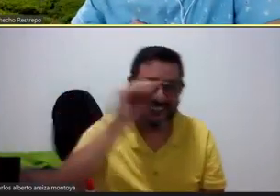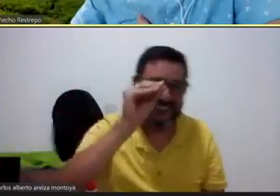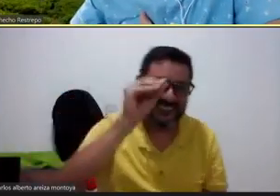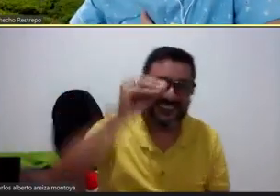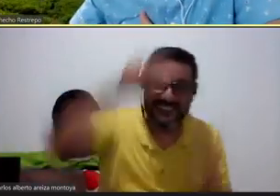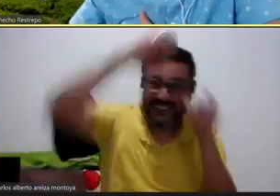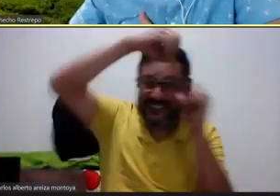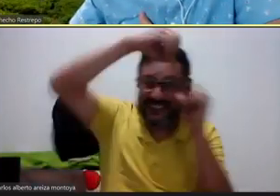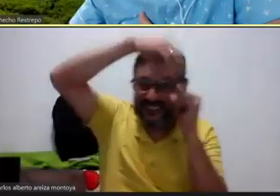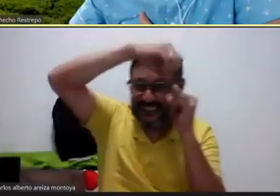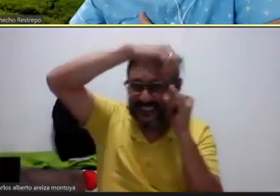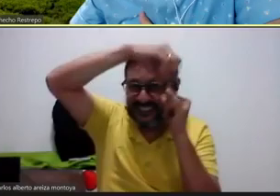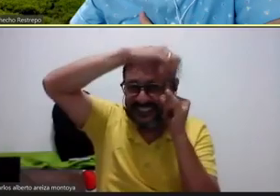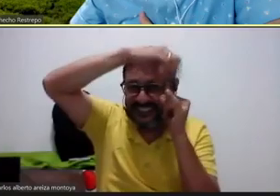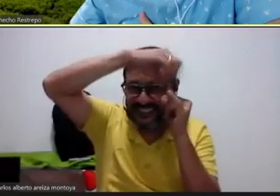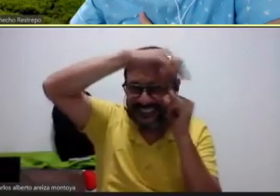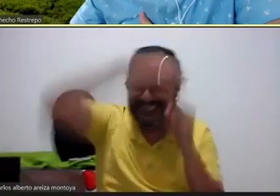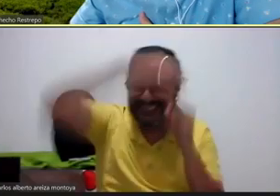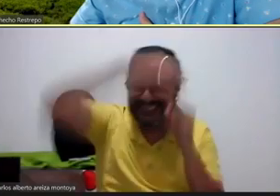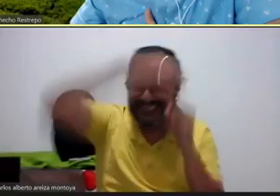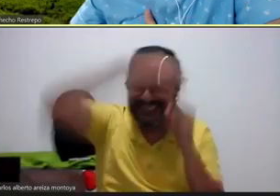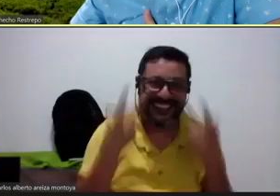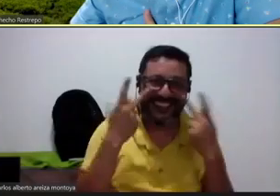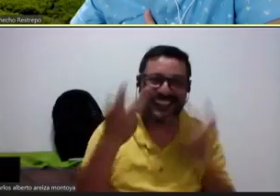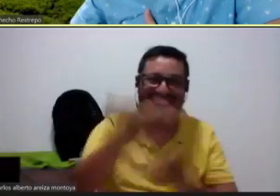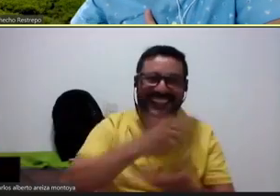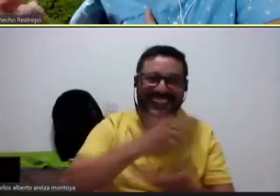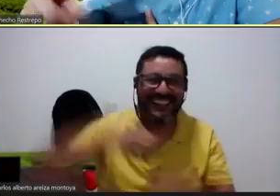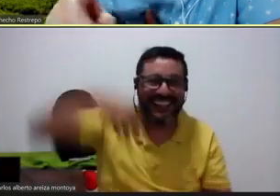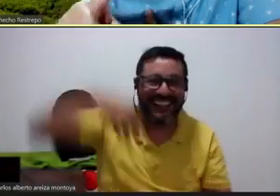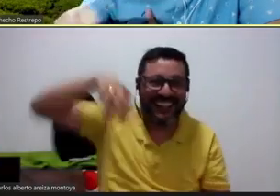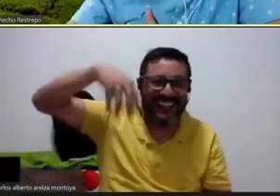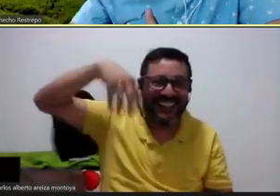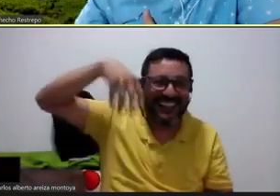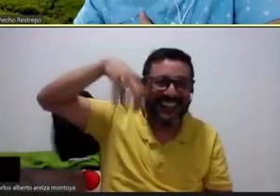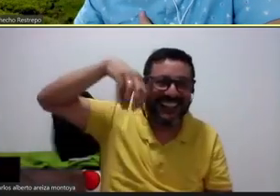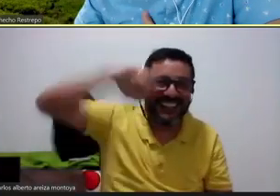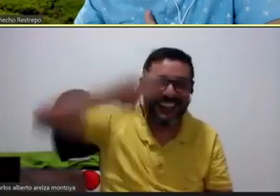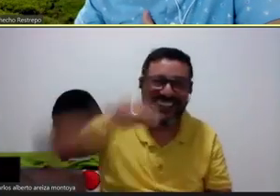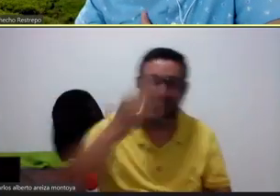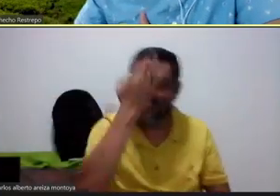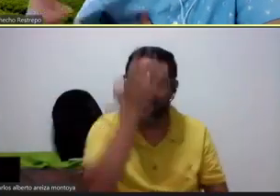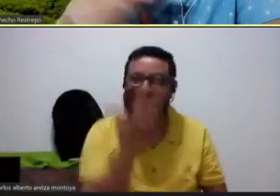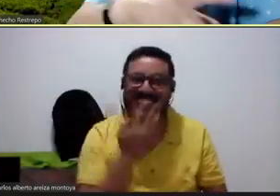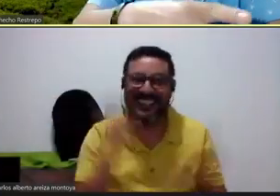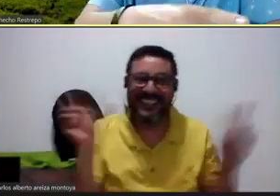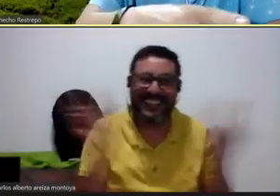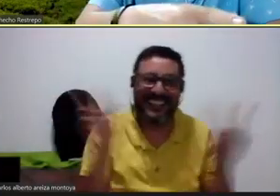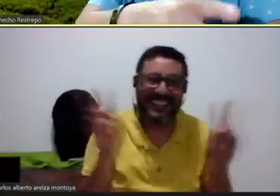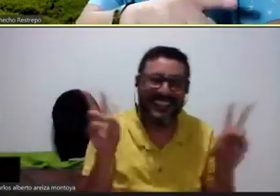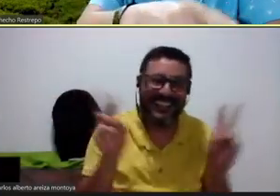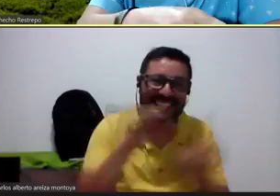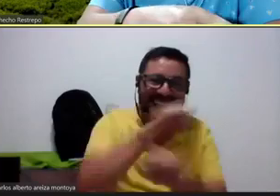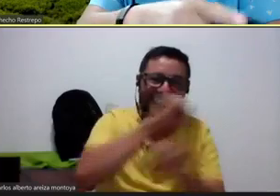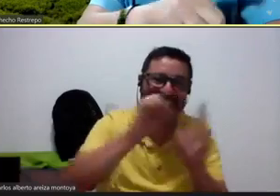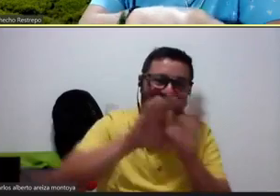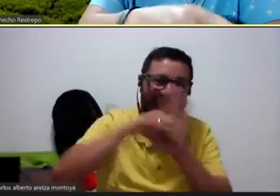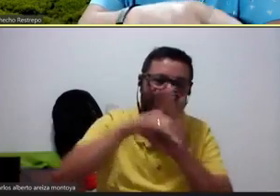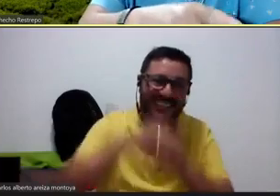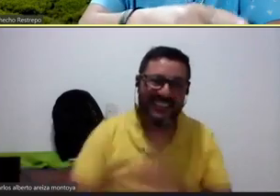en YouTube. Y no olviden compartir, darle a la campanita, seguirnos a través de nuestras redes sociales, a Caro como Carito